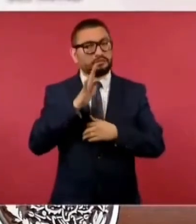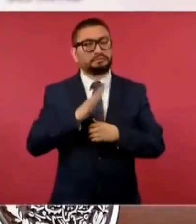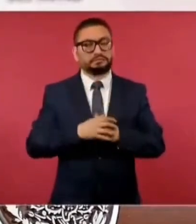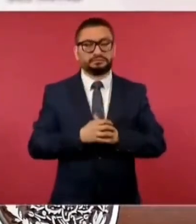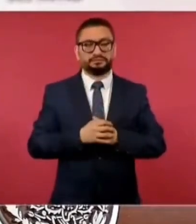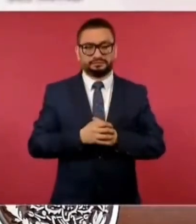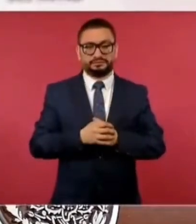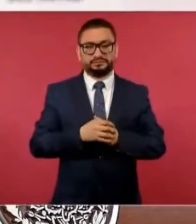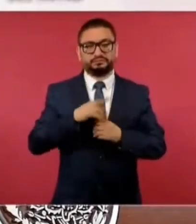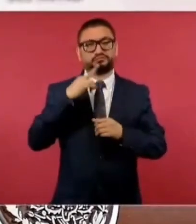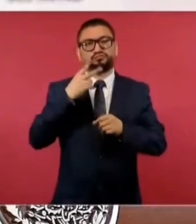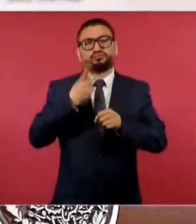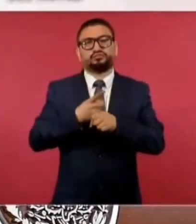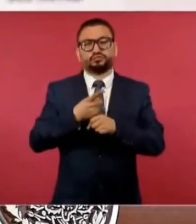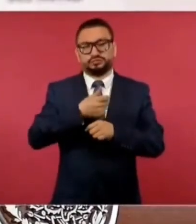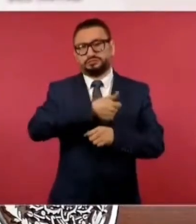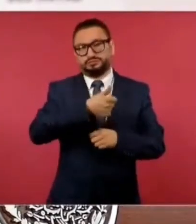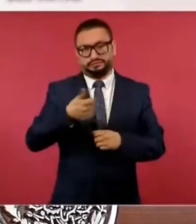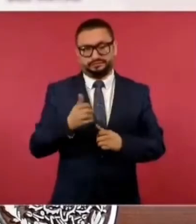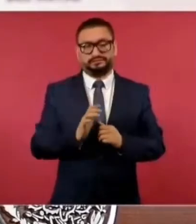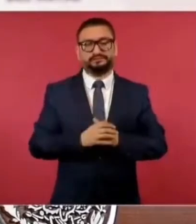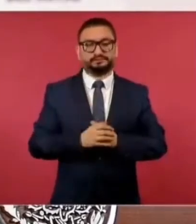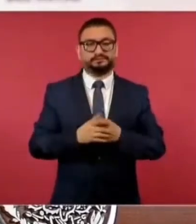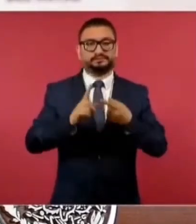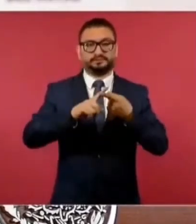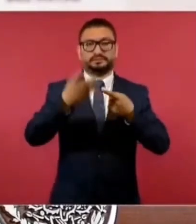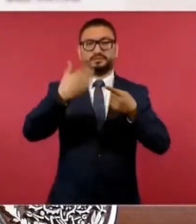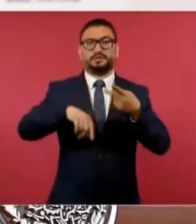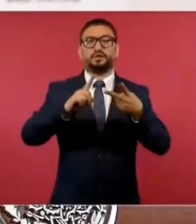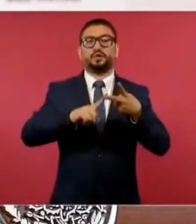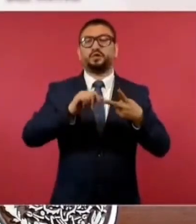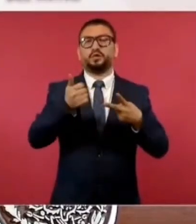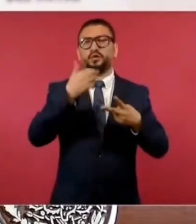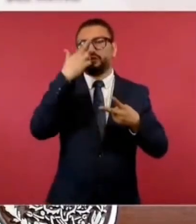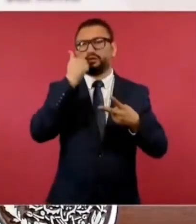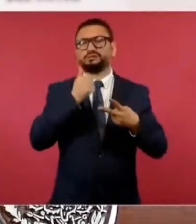Esto es voluntario. La segunda